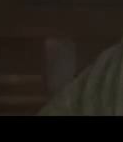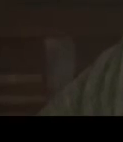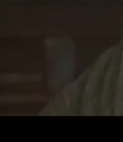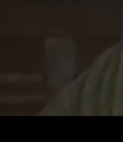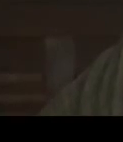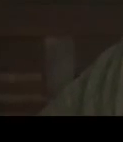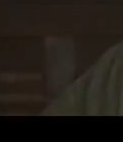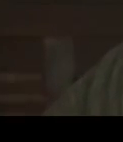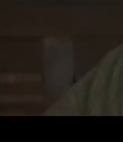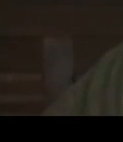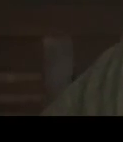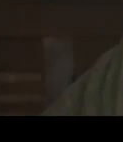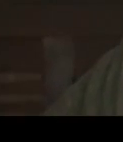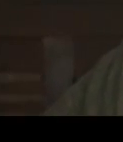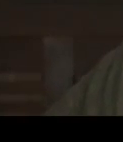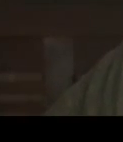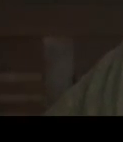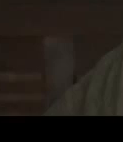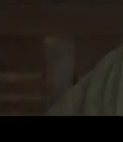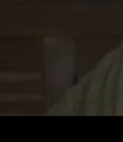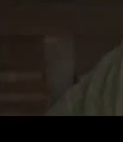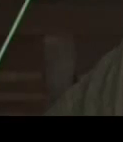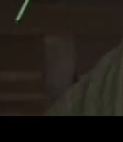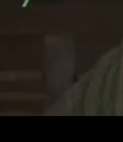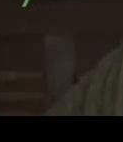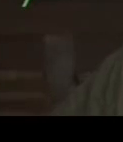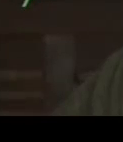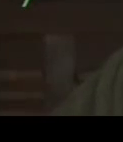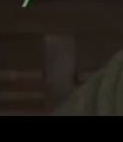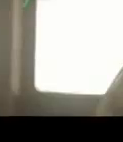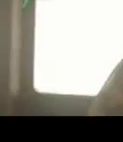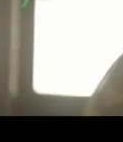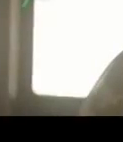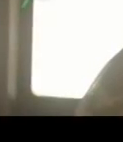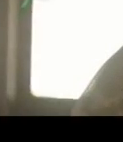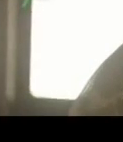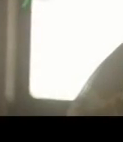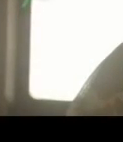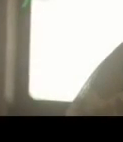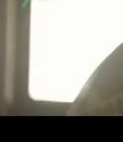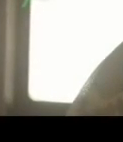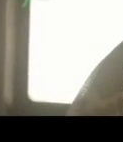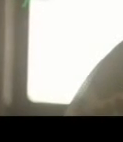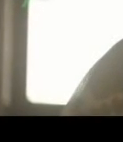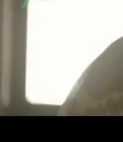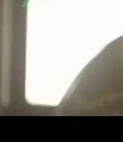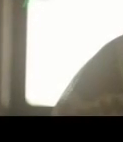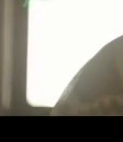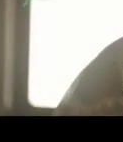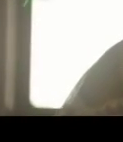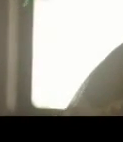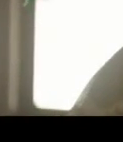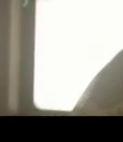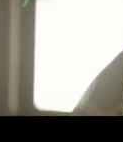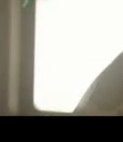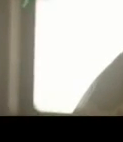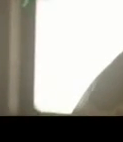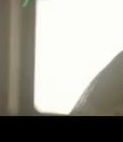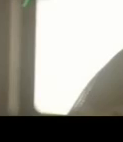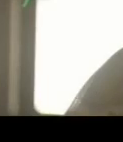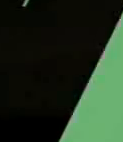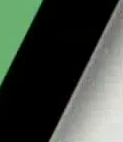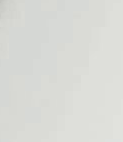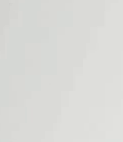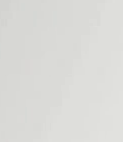entonces es ley. Y no quiero verte cosiendo esas prendas. Clavel, hoy,